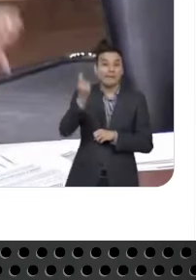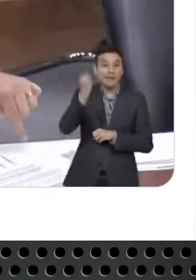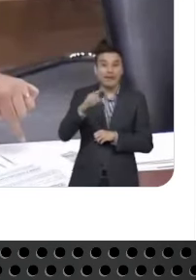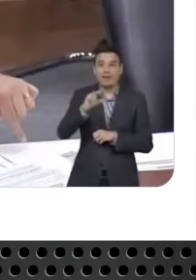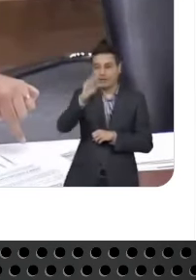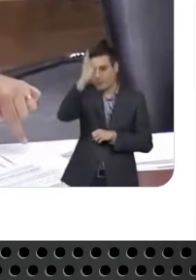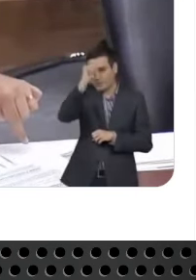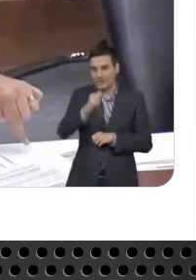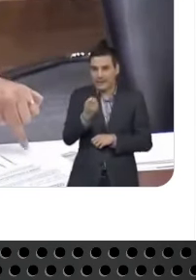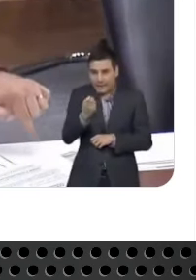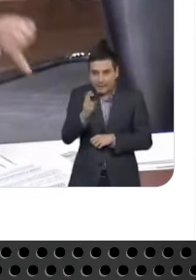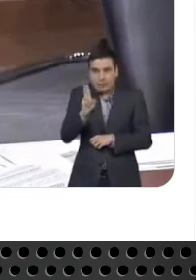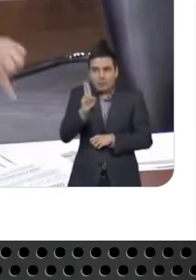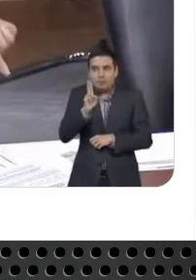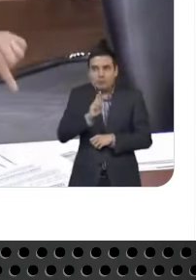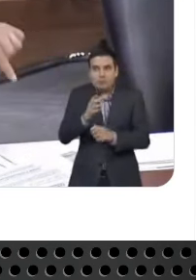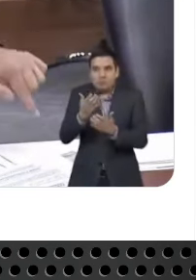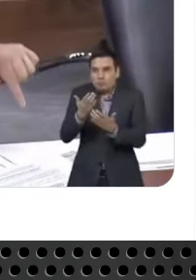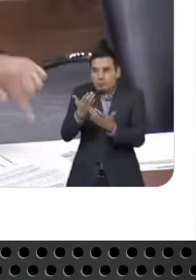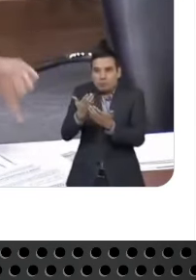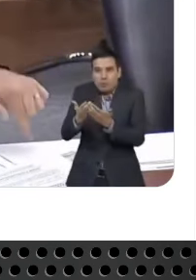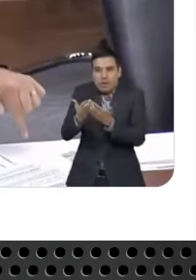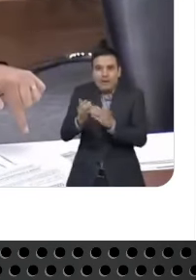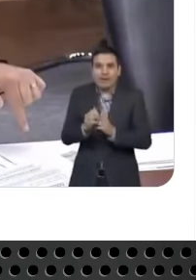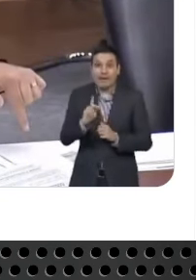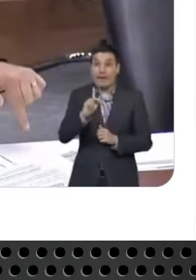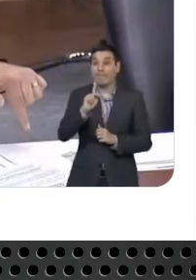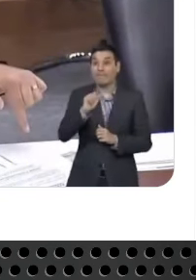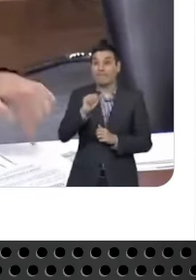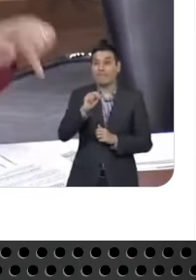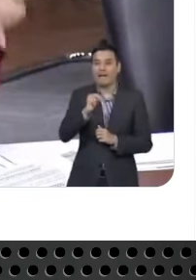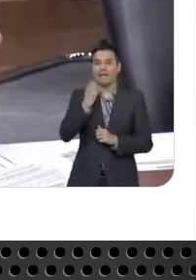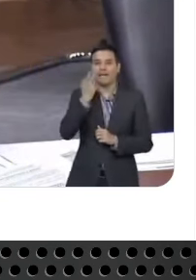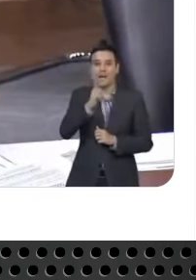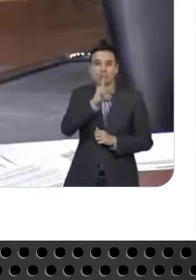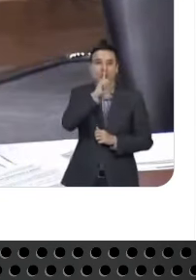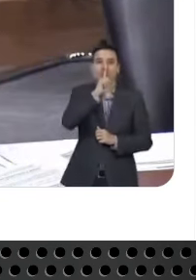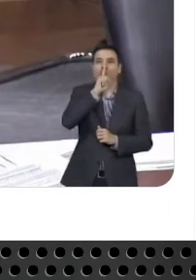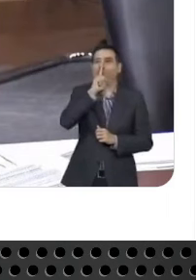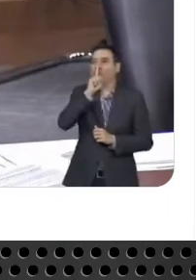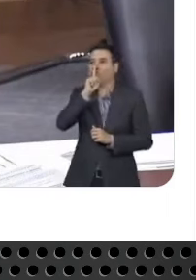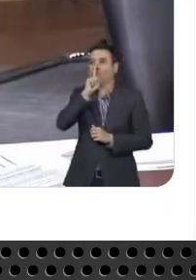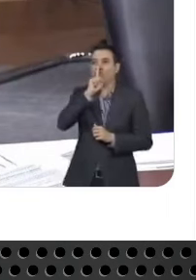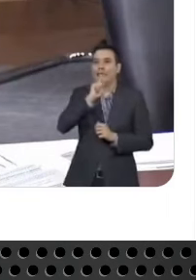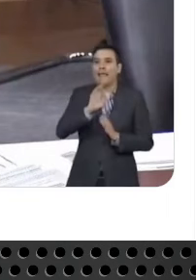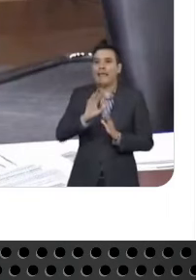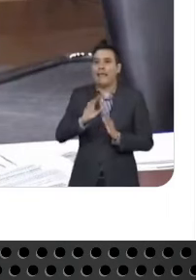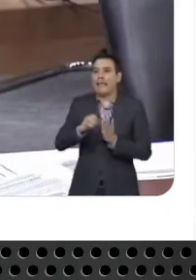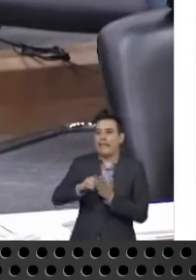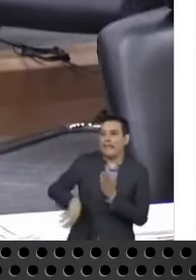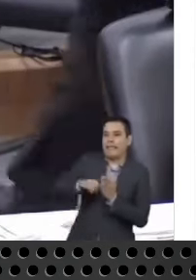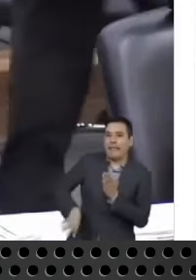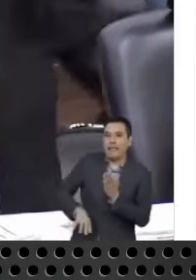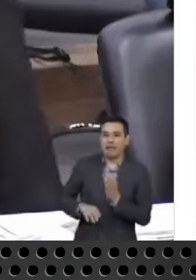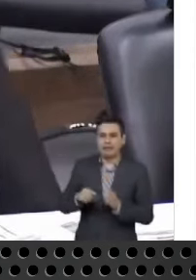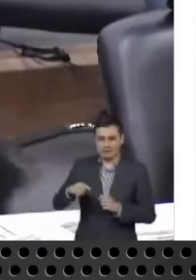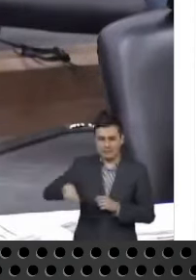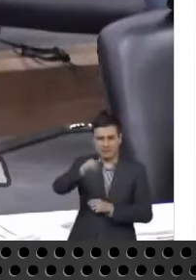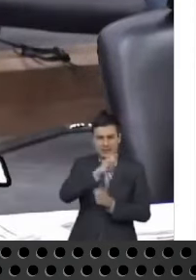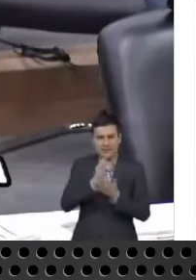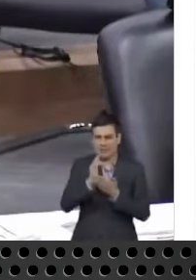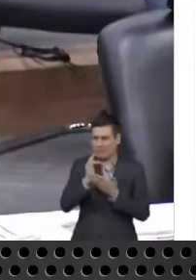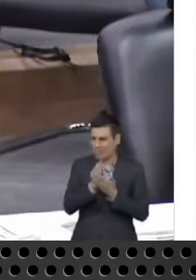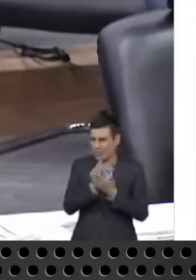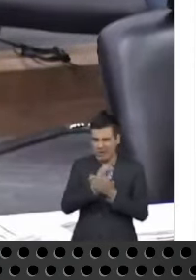pero algo que tenemos que cuestionarle al INE también en caso de que suceda lo contrario pero el